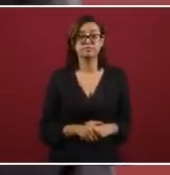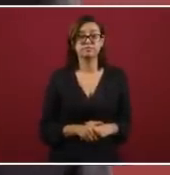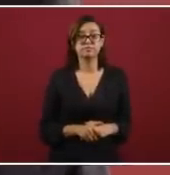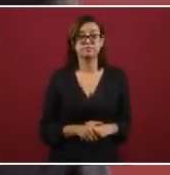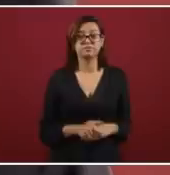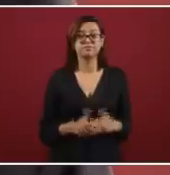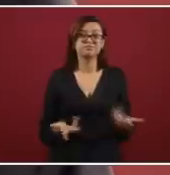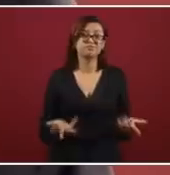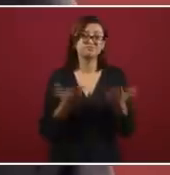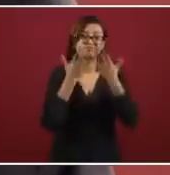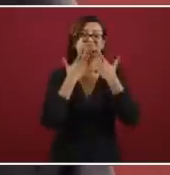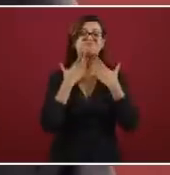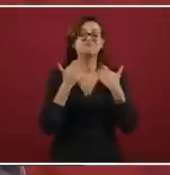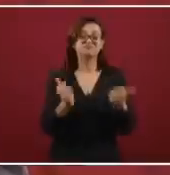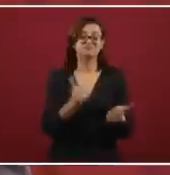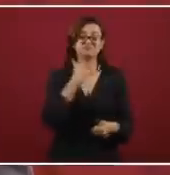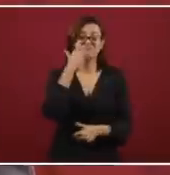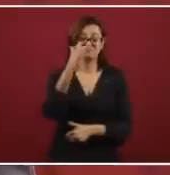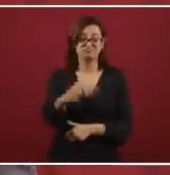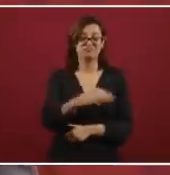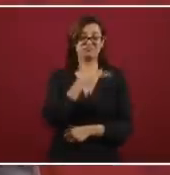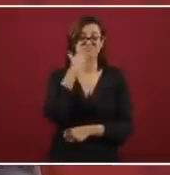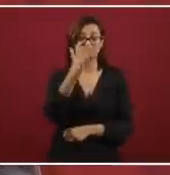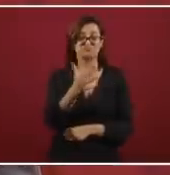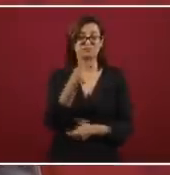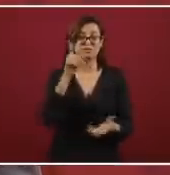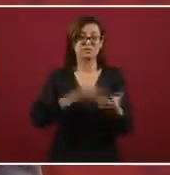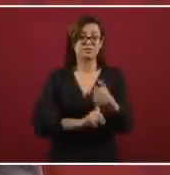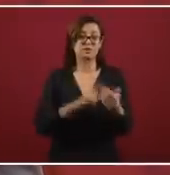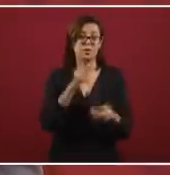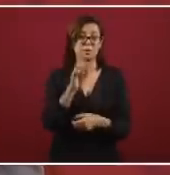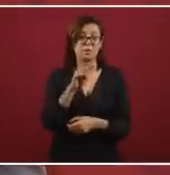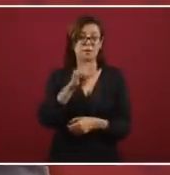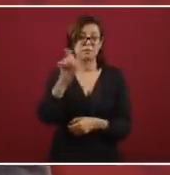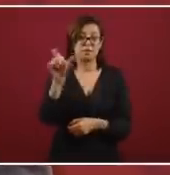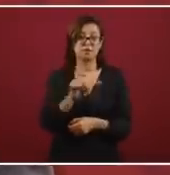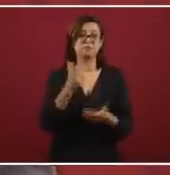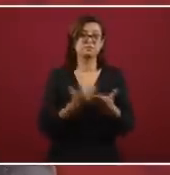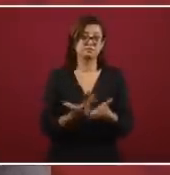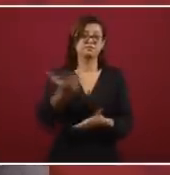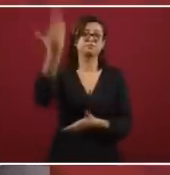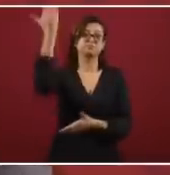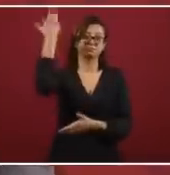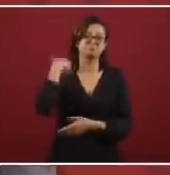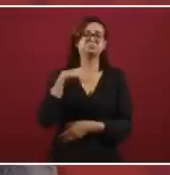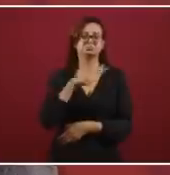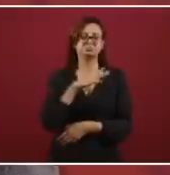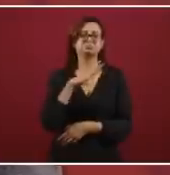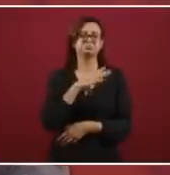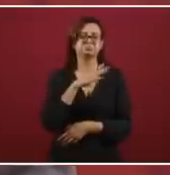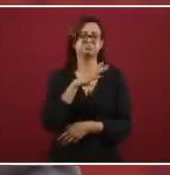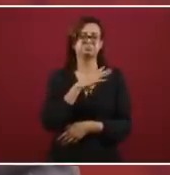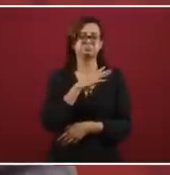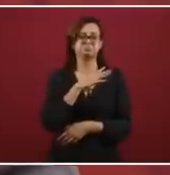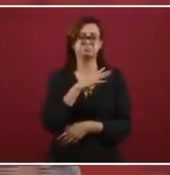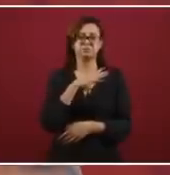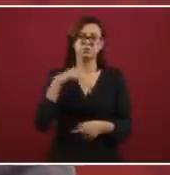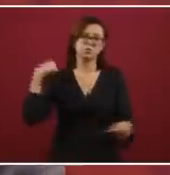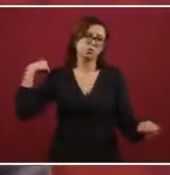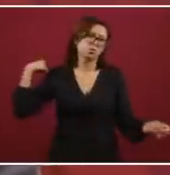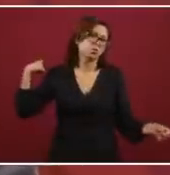no hay la corrupción en Pemex que había en ese entonces y que había